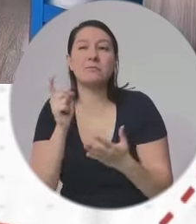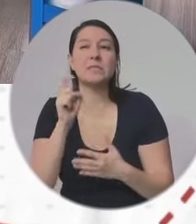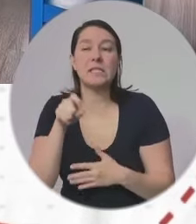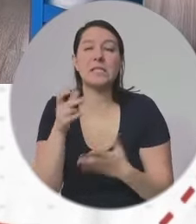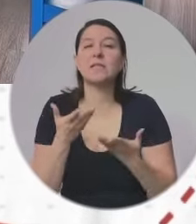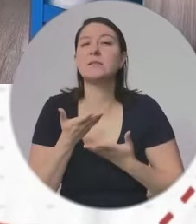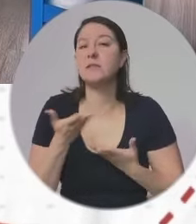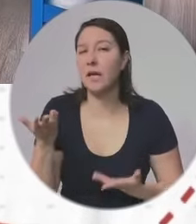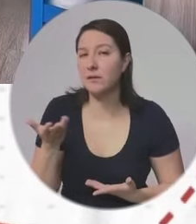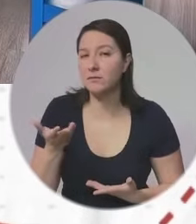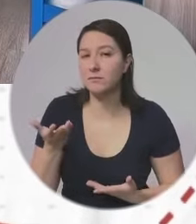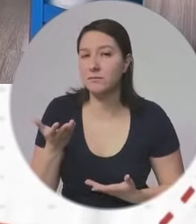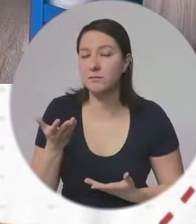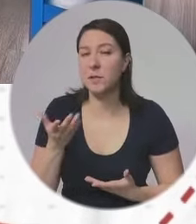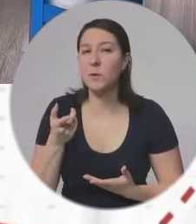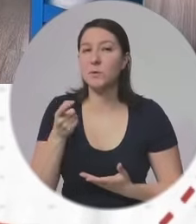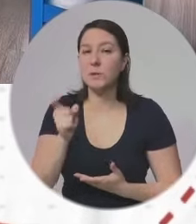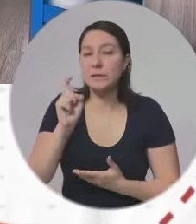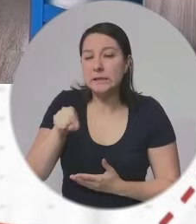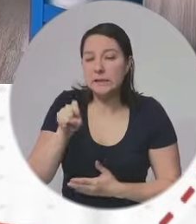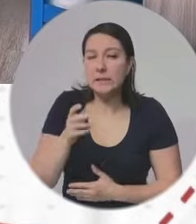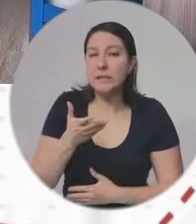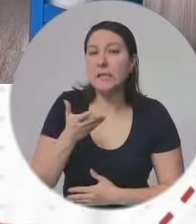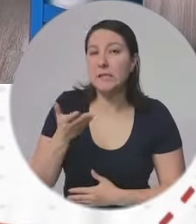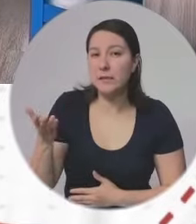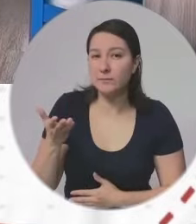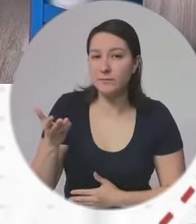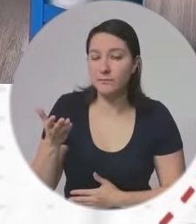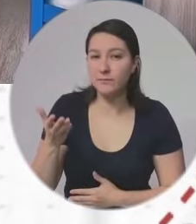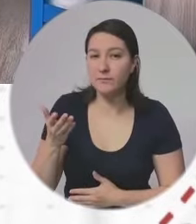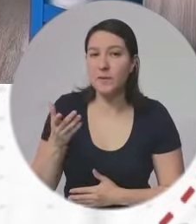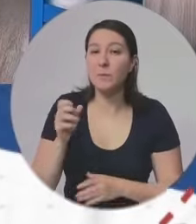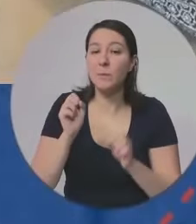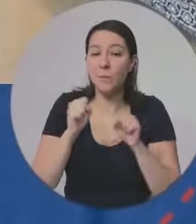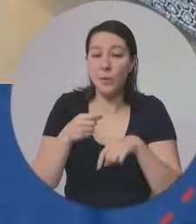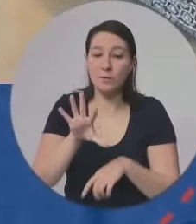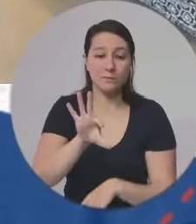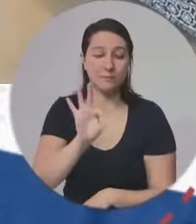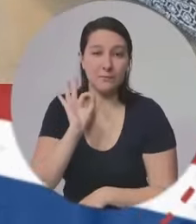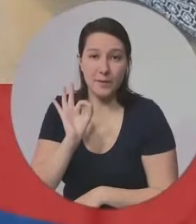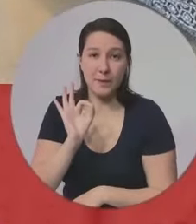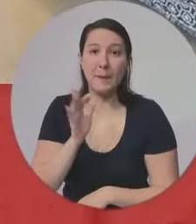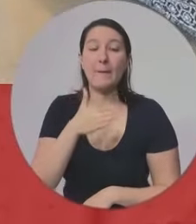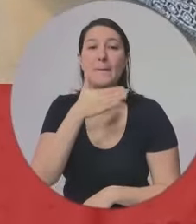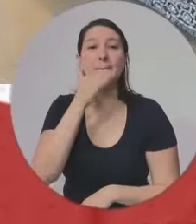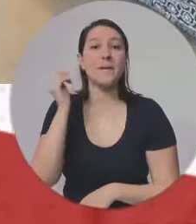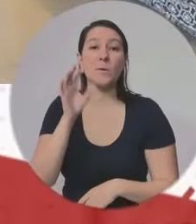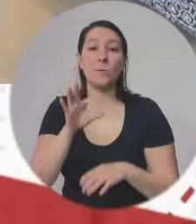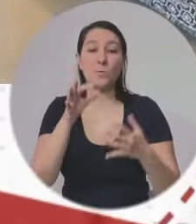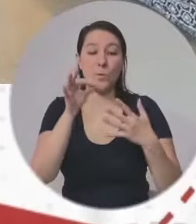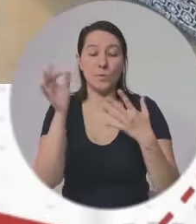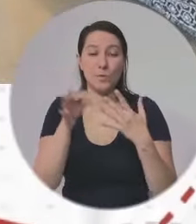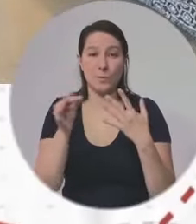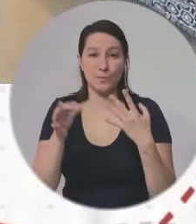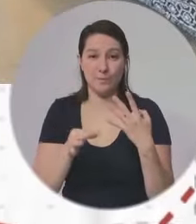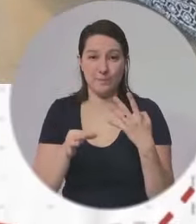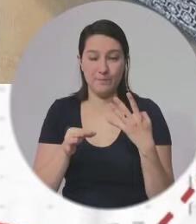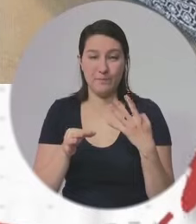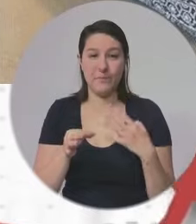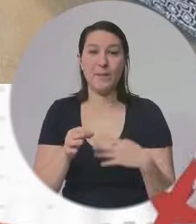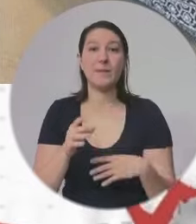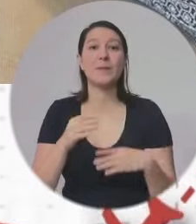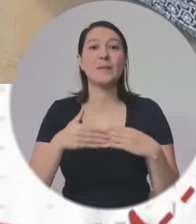ustedes van a necesitar para esa estadía para que puedan seleccionar la mejor opción luego de esto pues vienen los hoteles cuatro